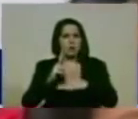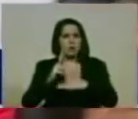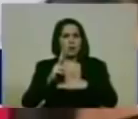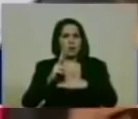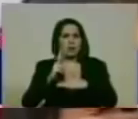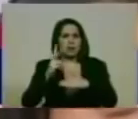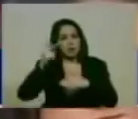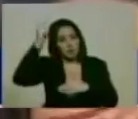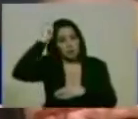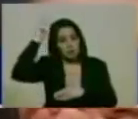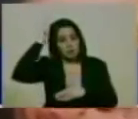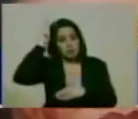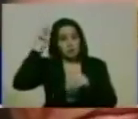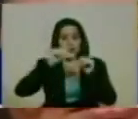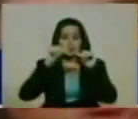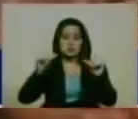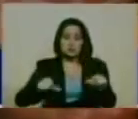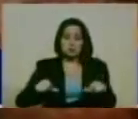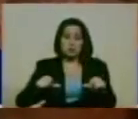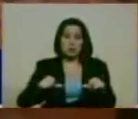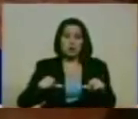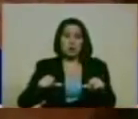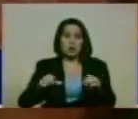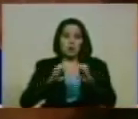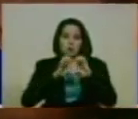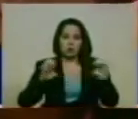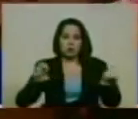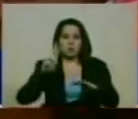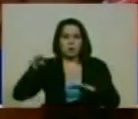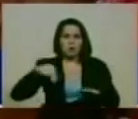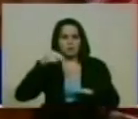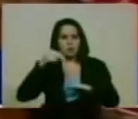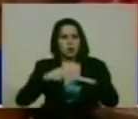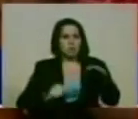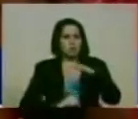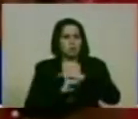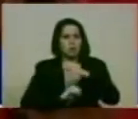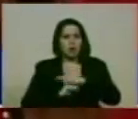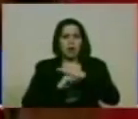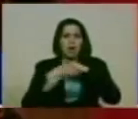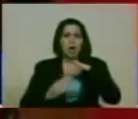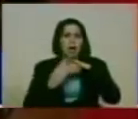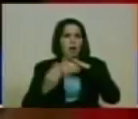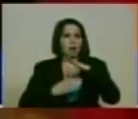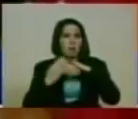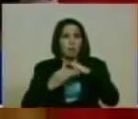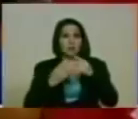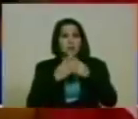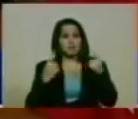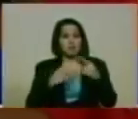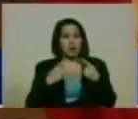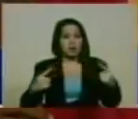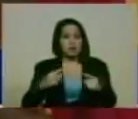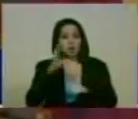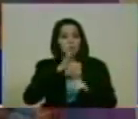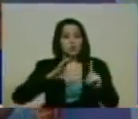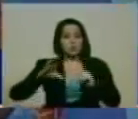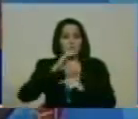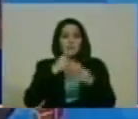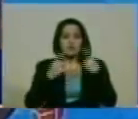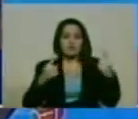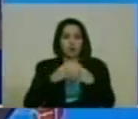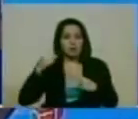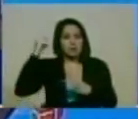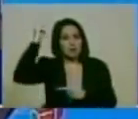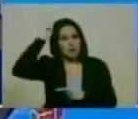nacional como pilar fundamental para la construcción de una sociedad multiétnica que garantice